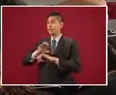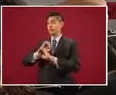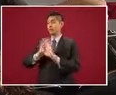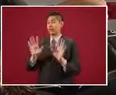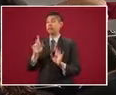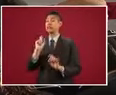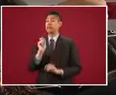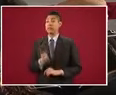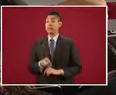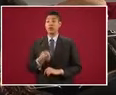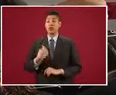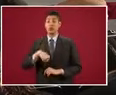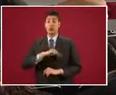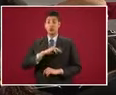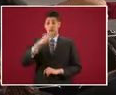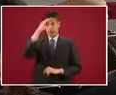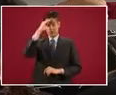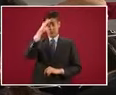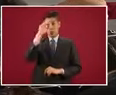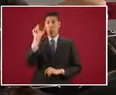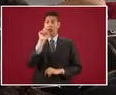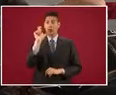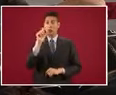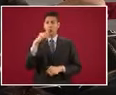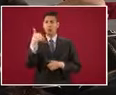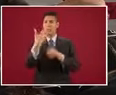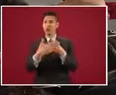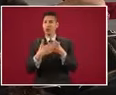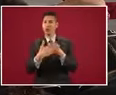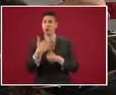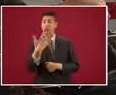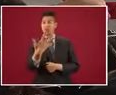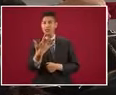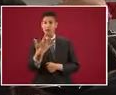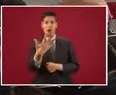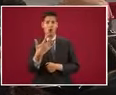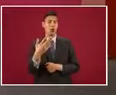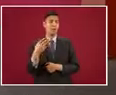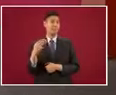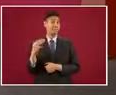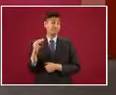Habíamos pensado hacerlo el 5 de mayo, pero